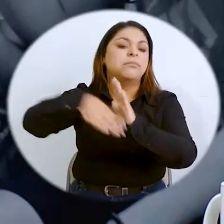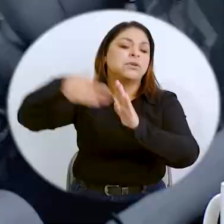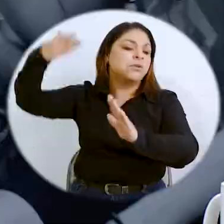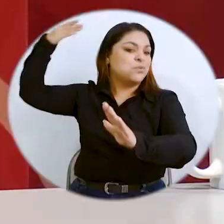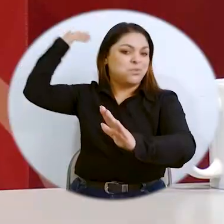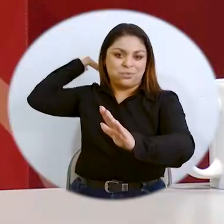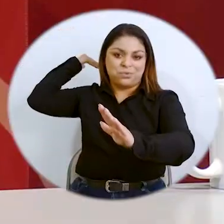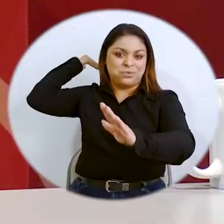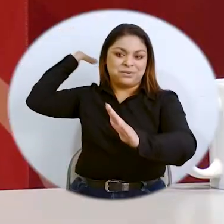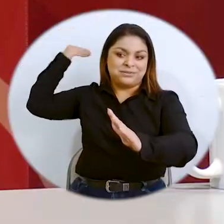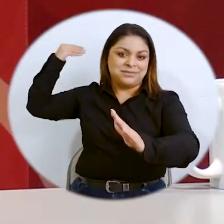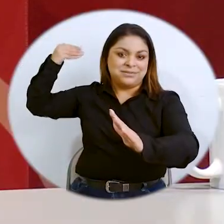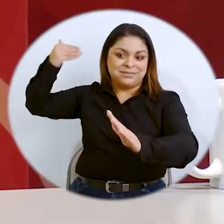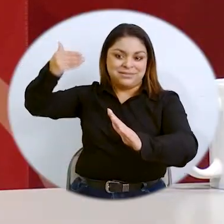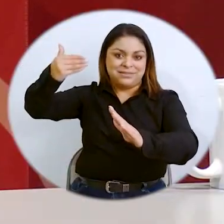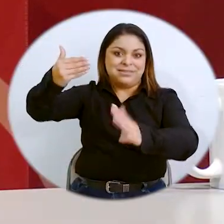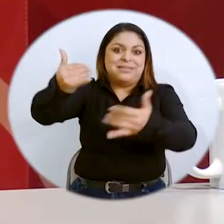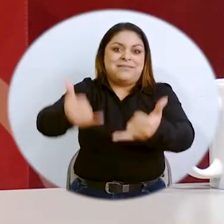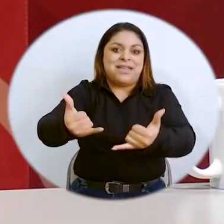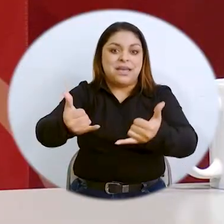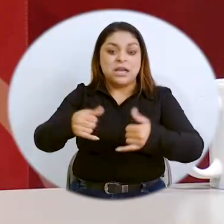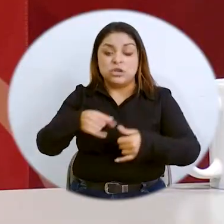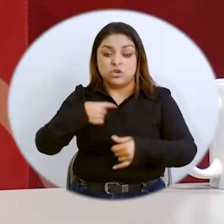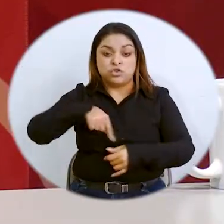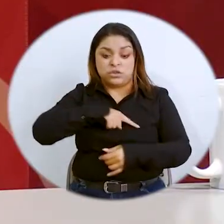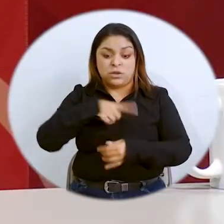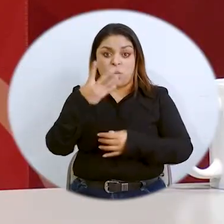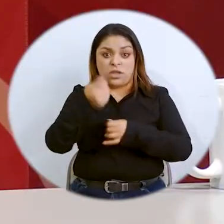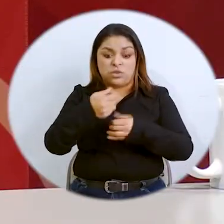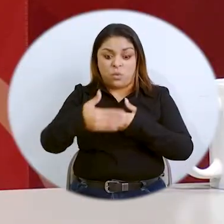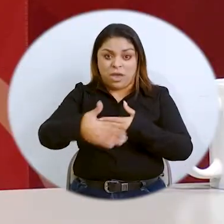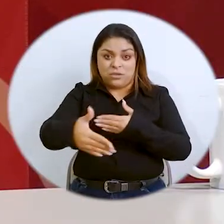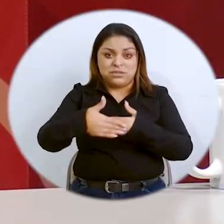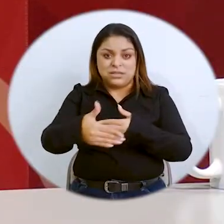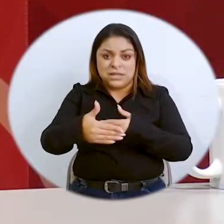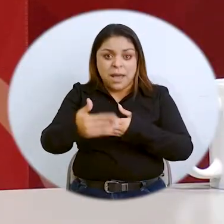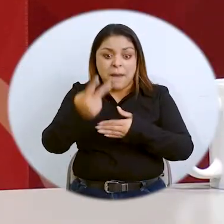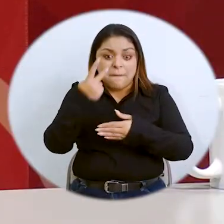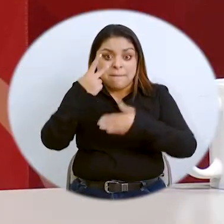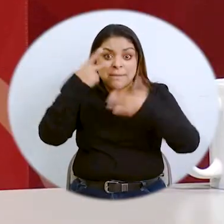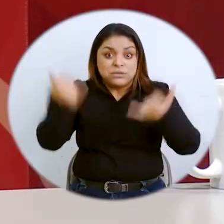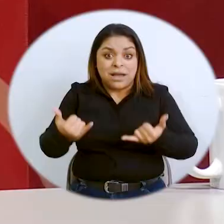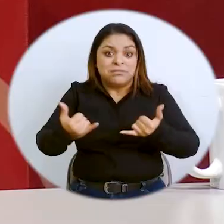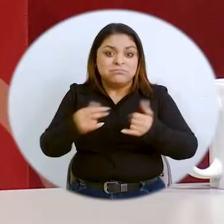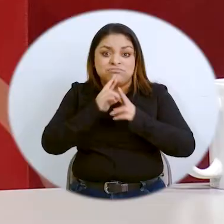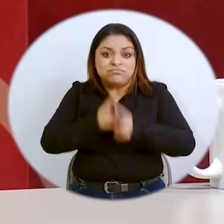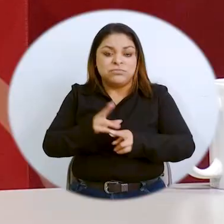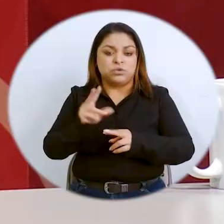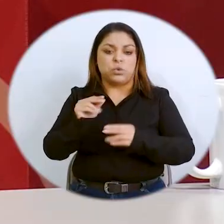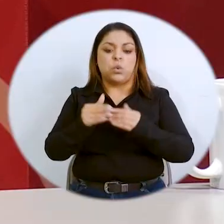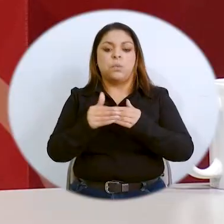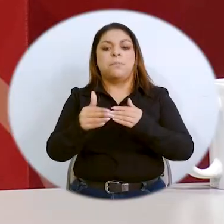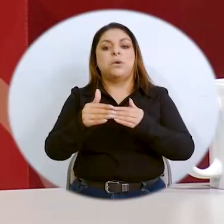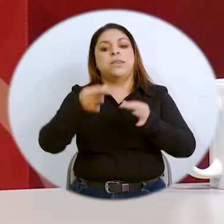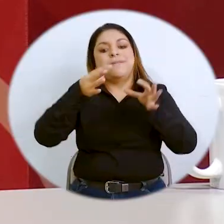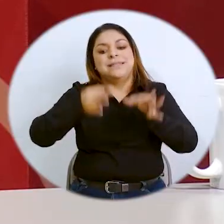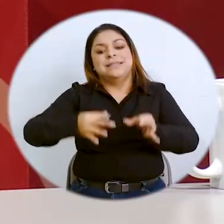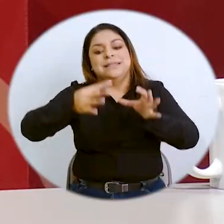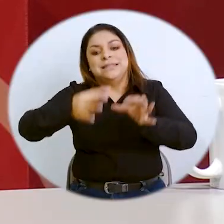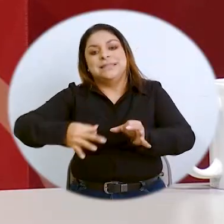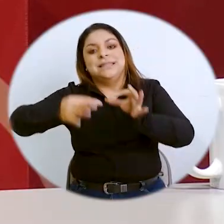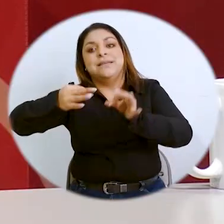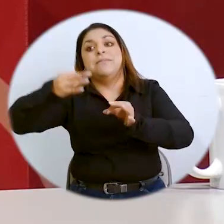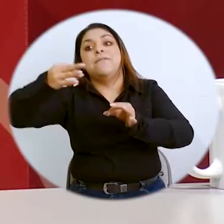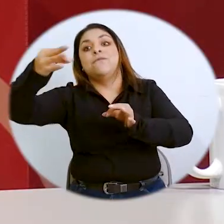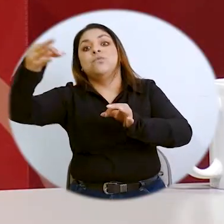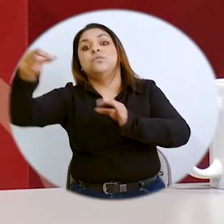esto, tenemos que actuar ya, pero esos resultados no los vamos a ver en muy corto plazo, es decir, los resultados deseados. Y también tenemos